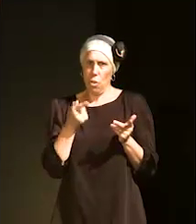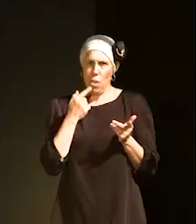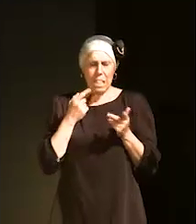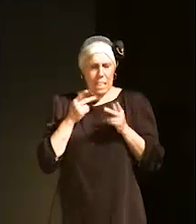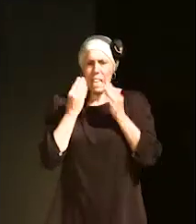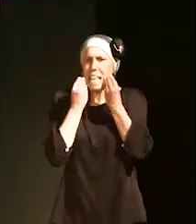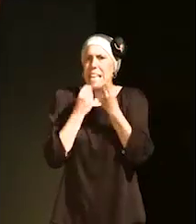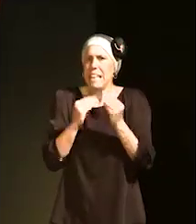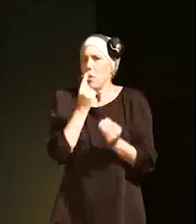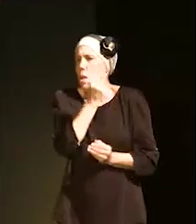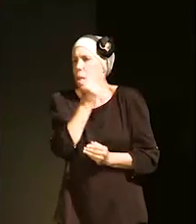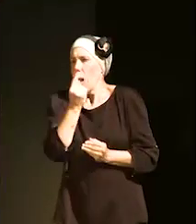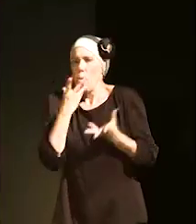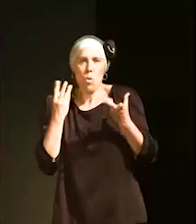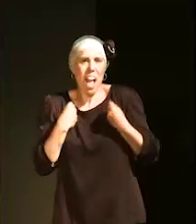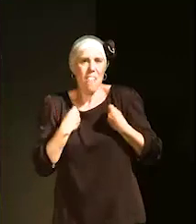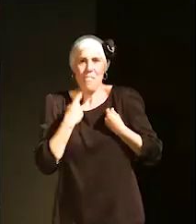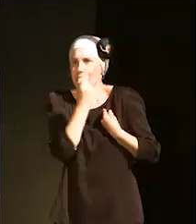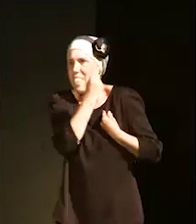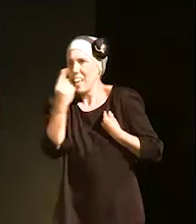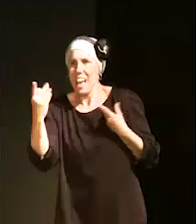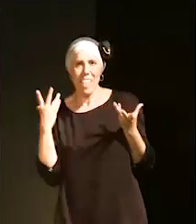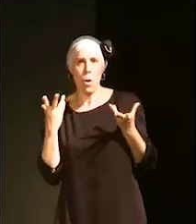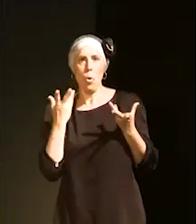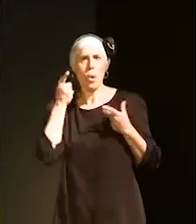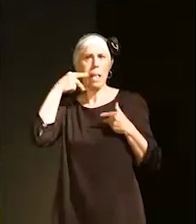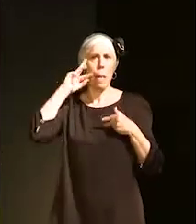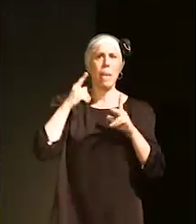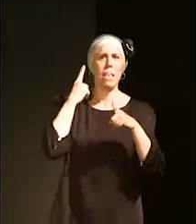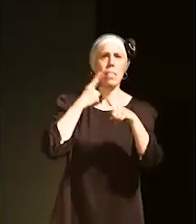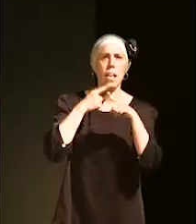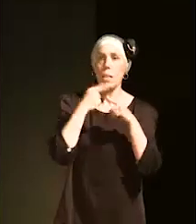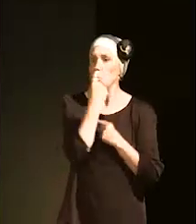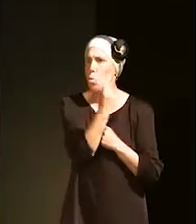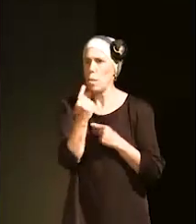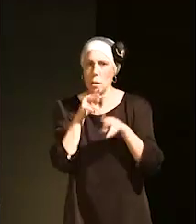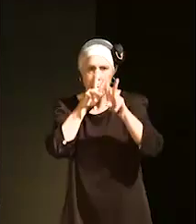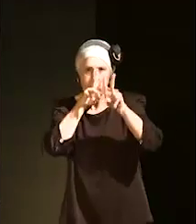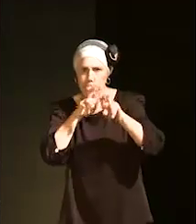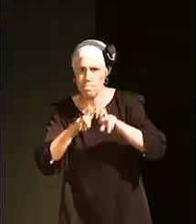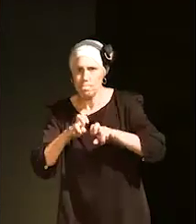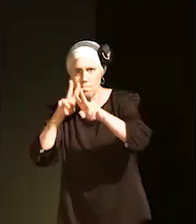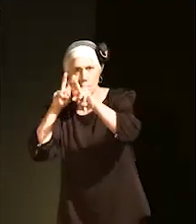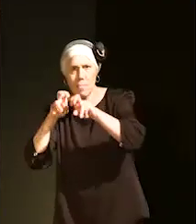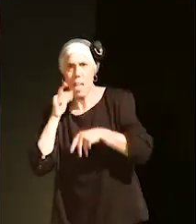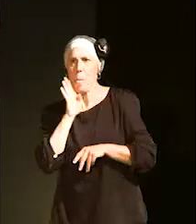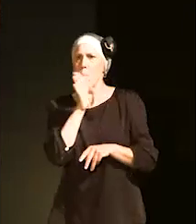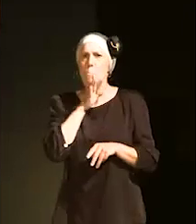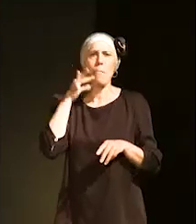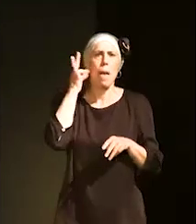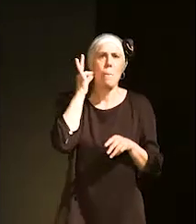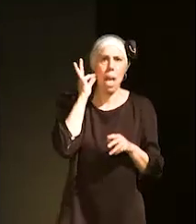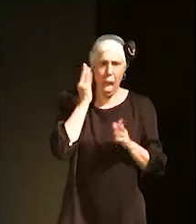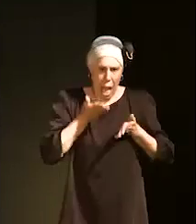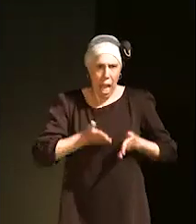historia indagaron en sus propias sexualidades buscaron en sus madres en sus hijas e hijos y en